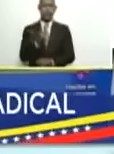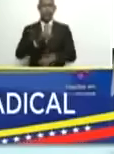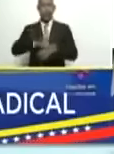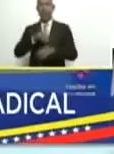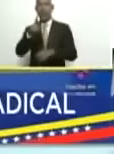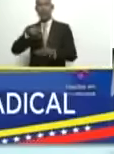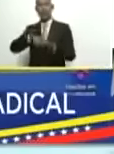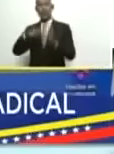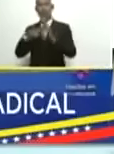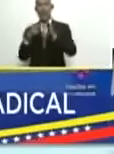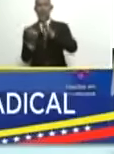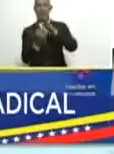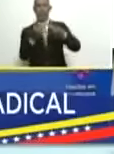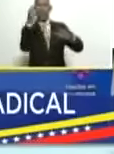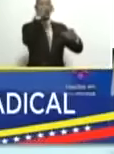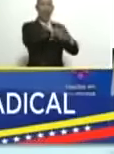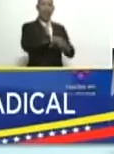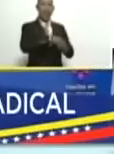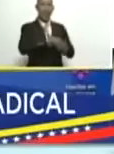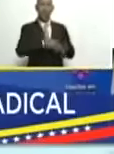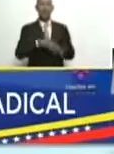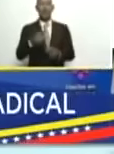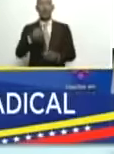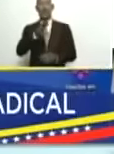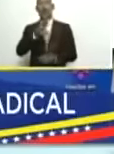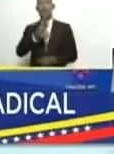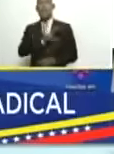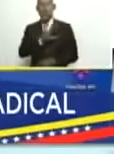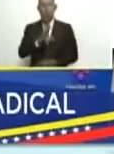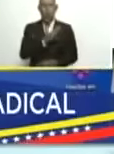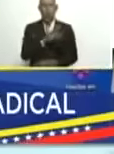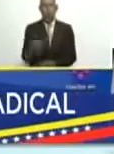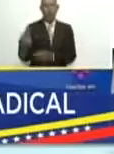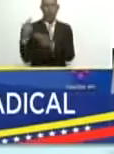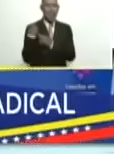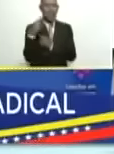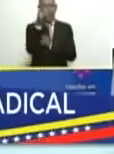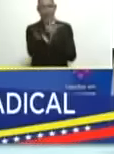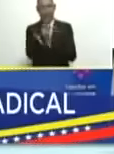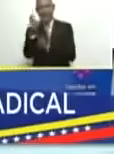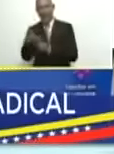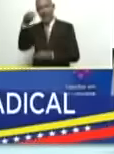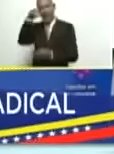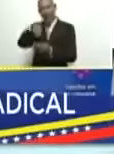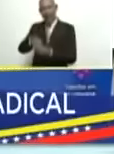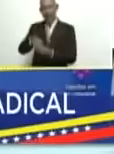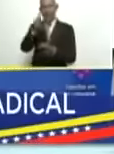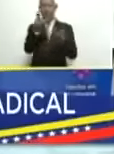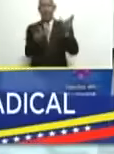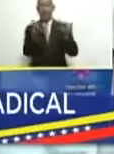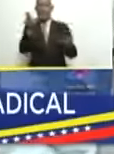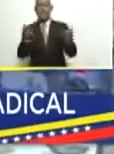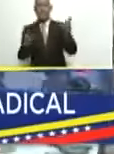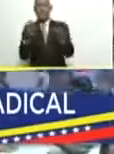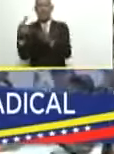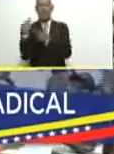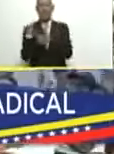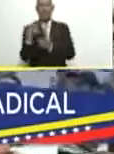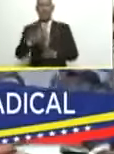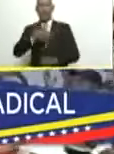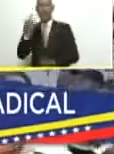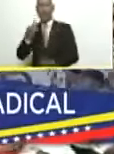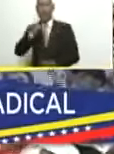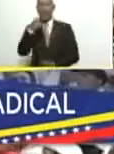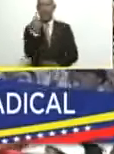proceso. Realmente es corresponsabilidad de nosotros que estamos en el territorio y que tenemos que decir